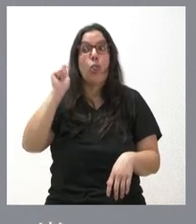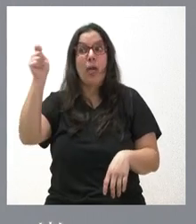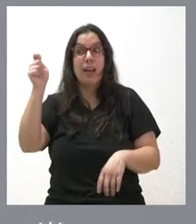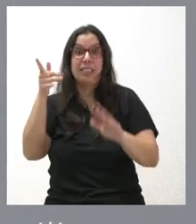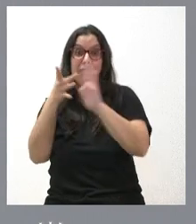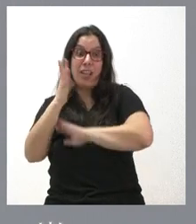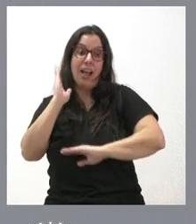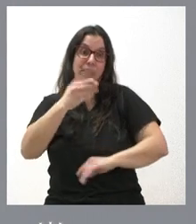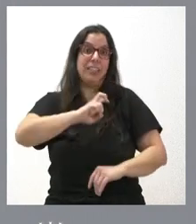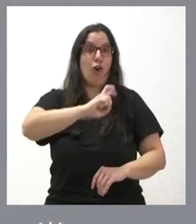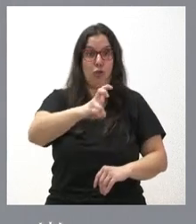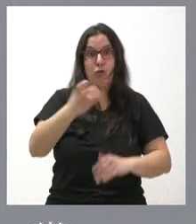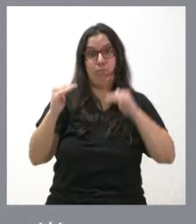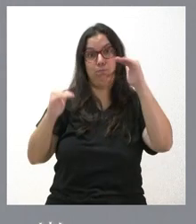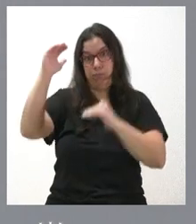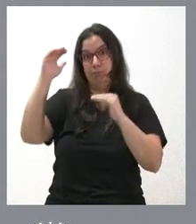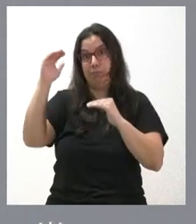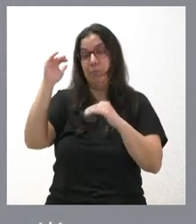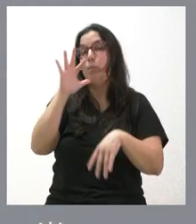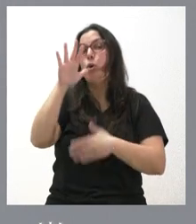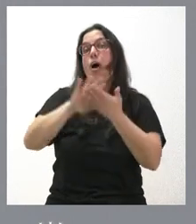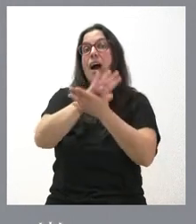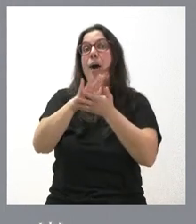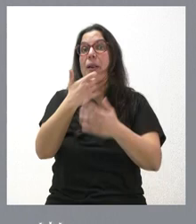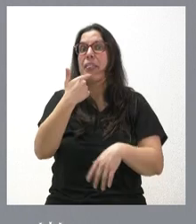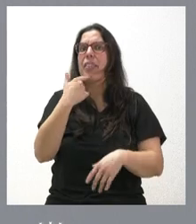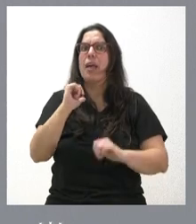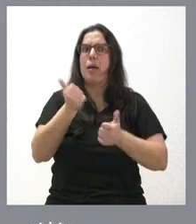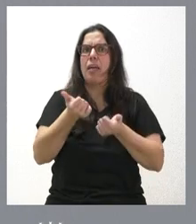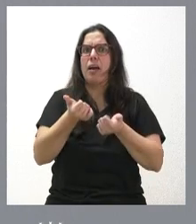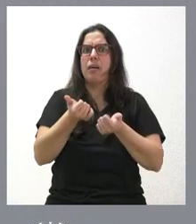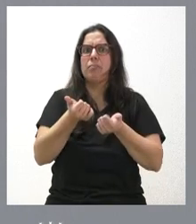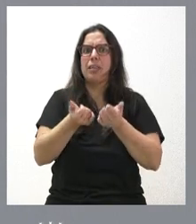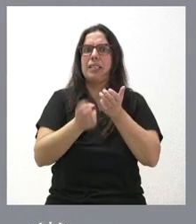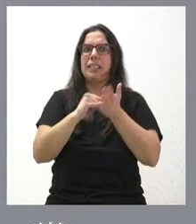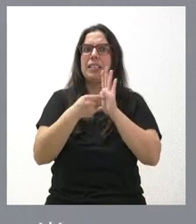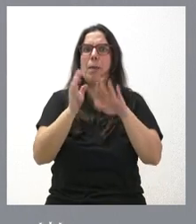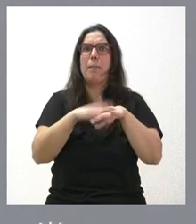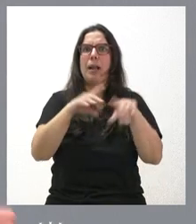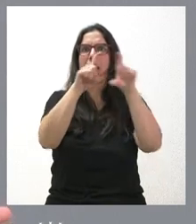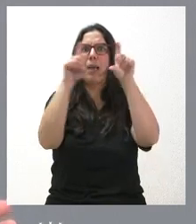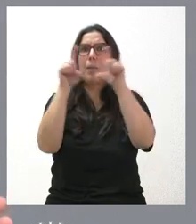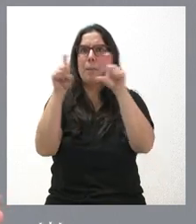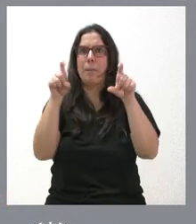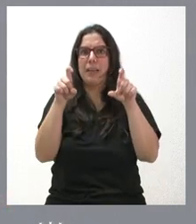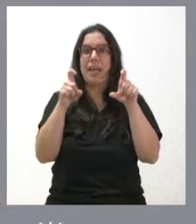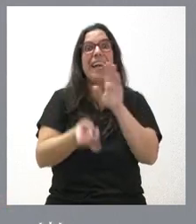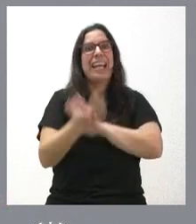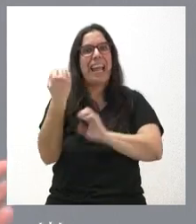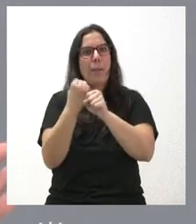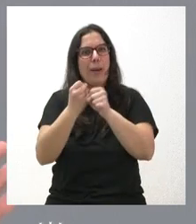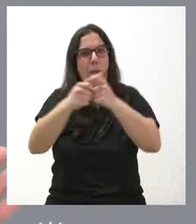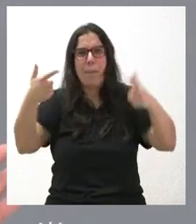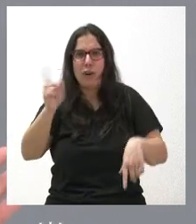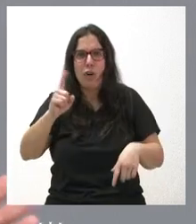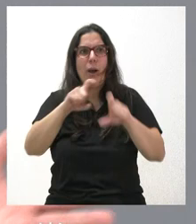otros porque de lo que están hablando es la posibilidad de establecer mecanismos para que las empresas cambien Dee social no para crear más empleo y no para